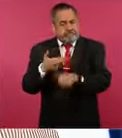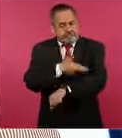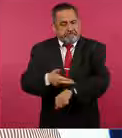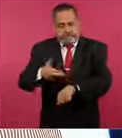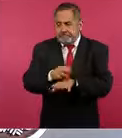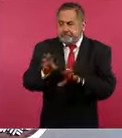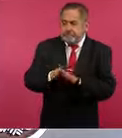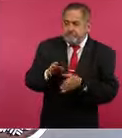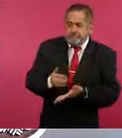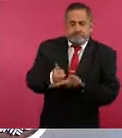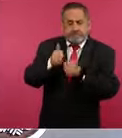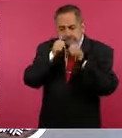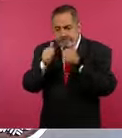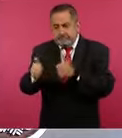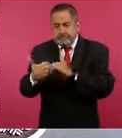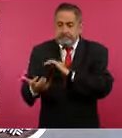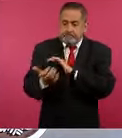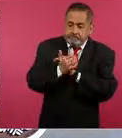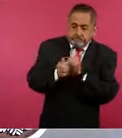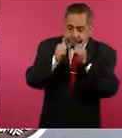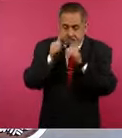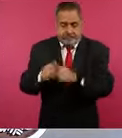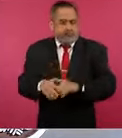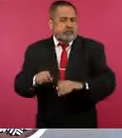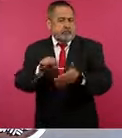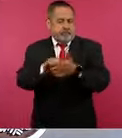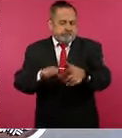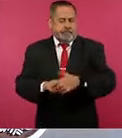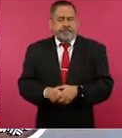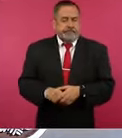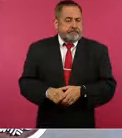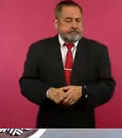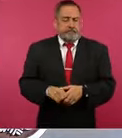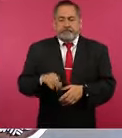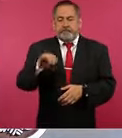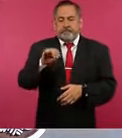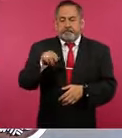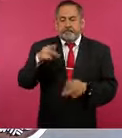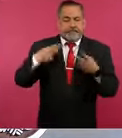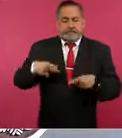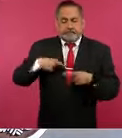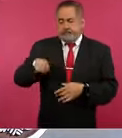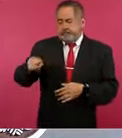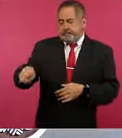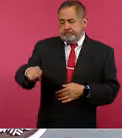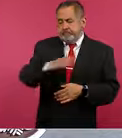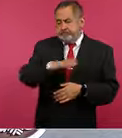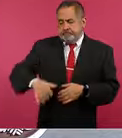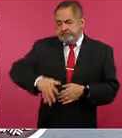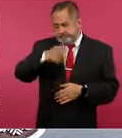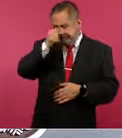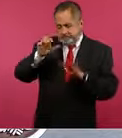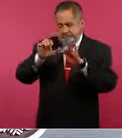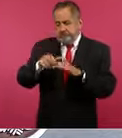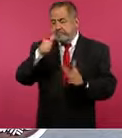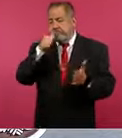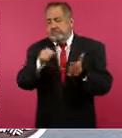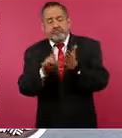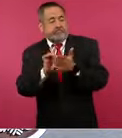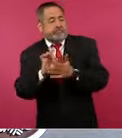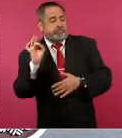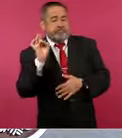atención. El Instituto recibe las solicitudes de protección de candidatos y nos las hacen